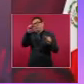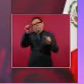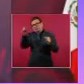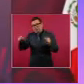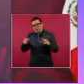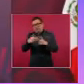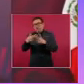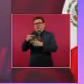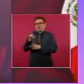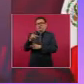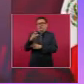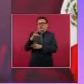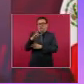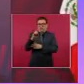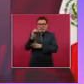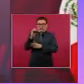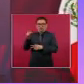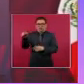hasta Progreso,